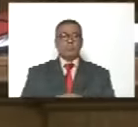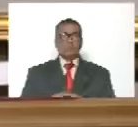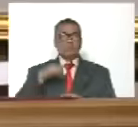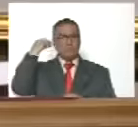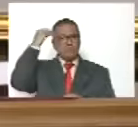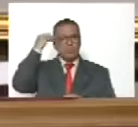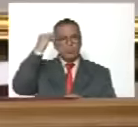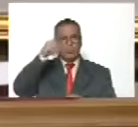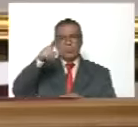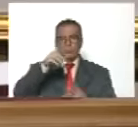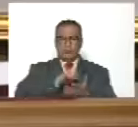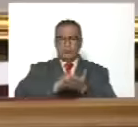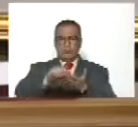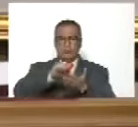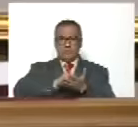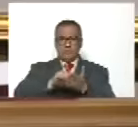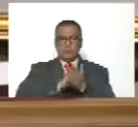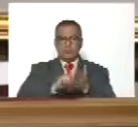En consideración al artículo.